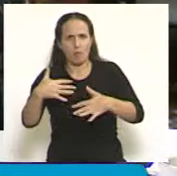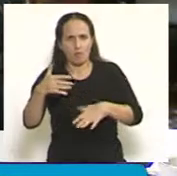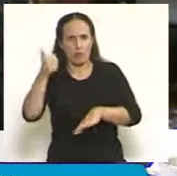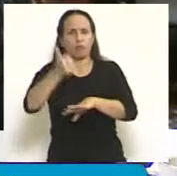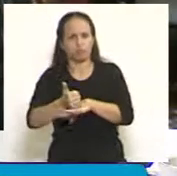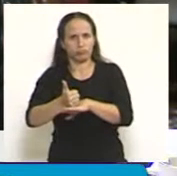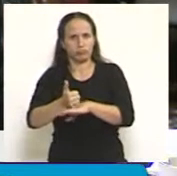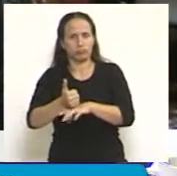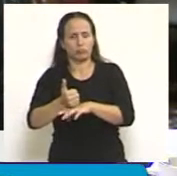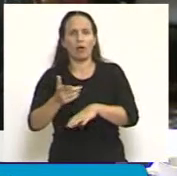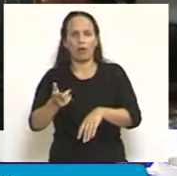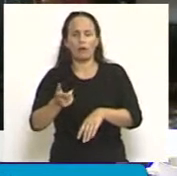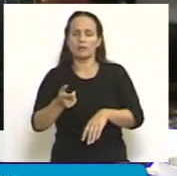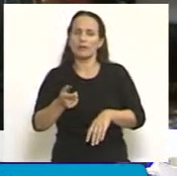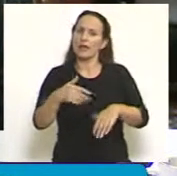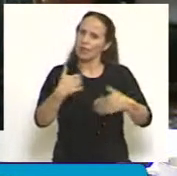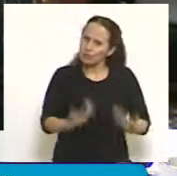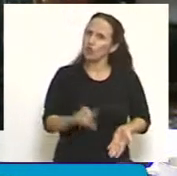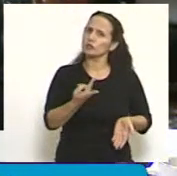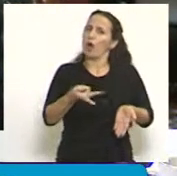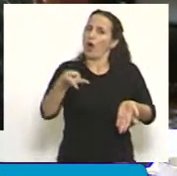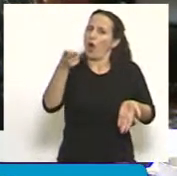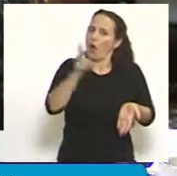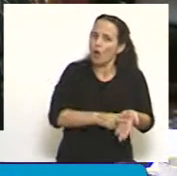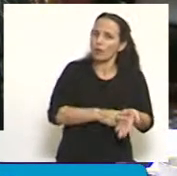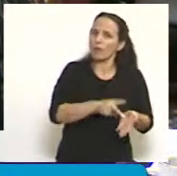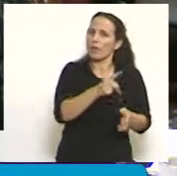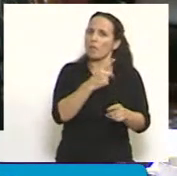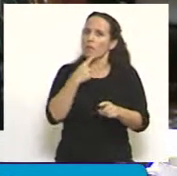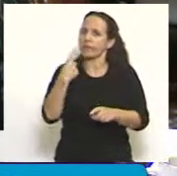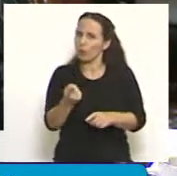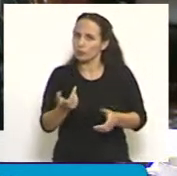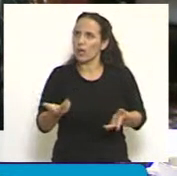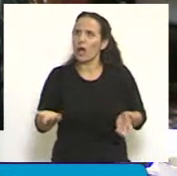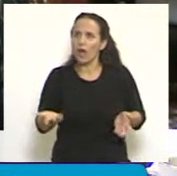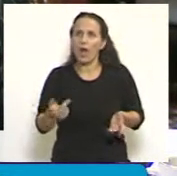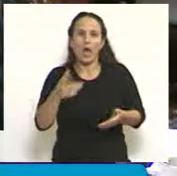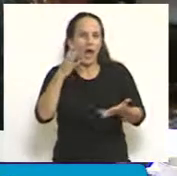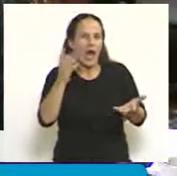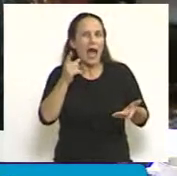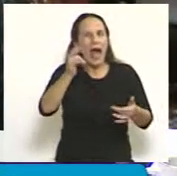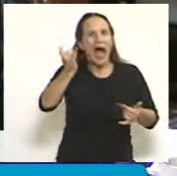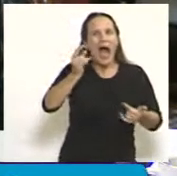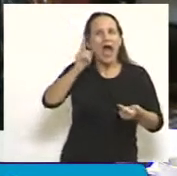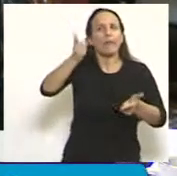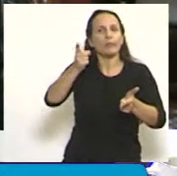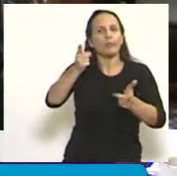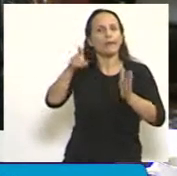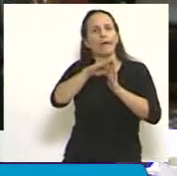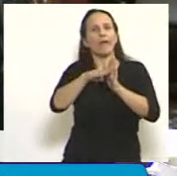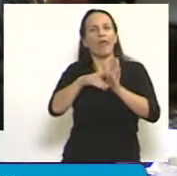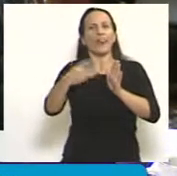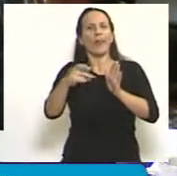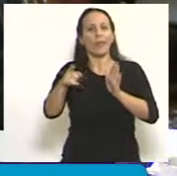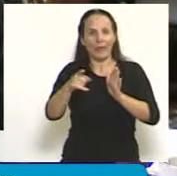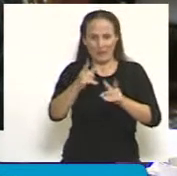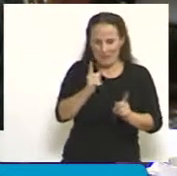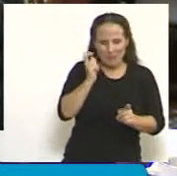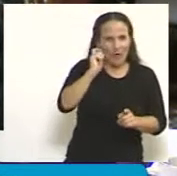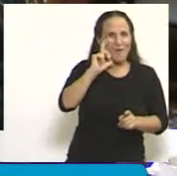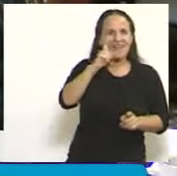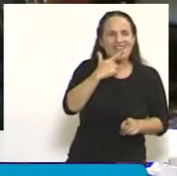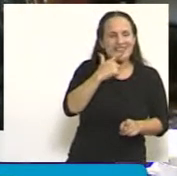la ley por la que se le da autonomía normativa, porque antes la ley que